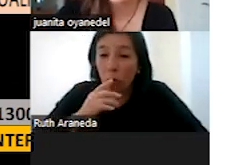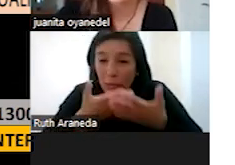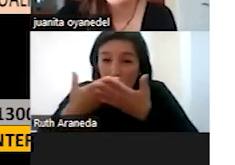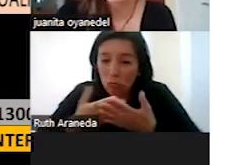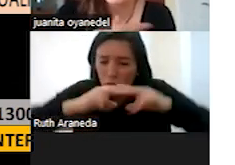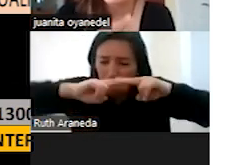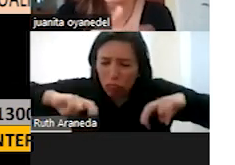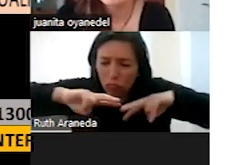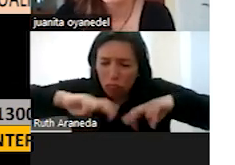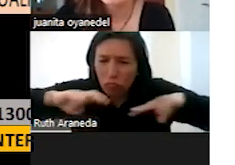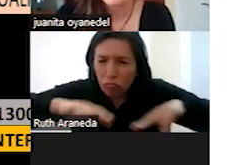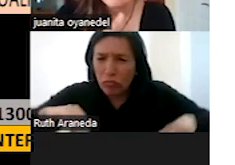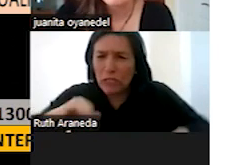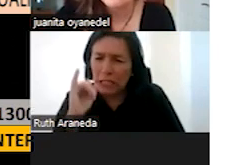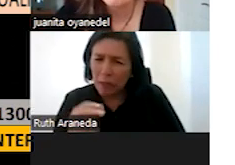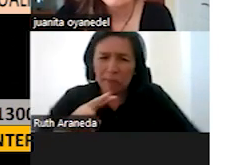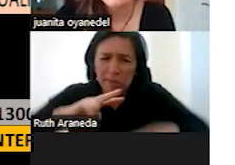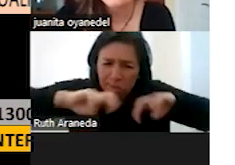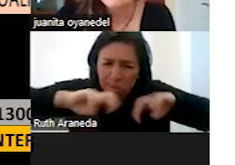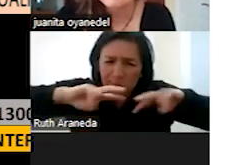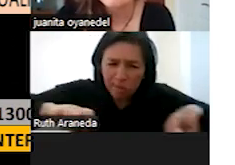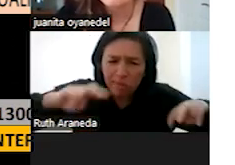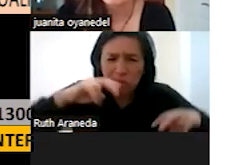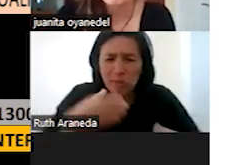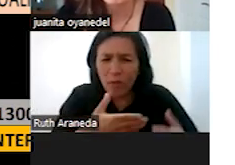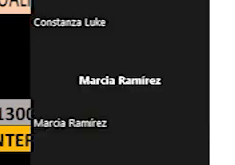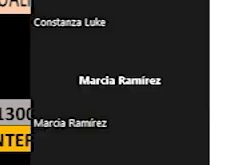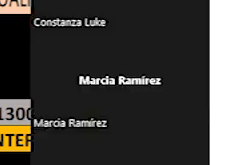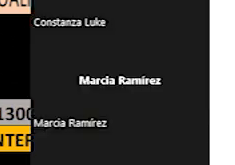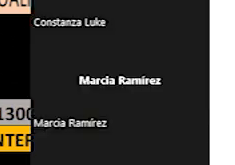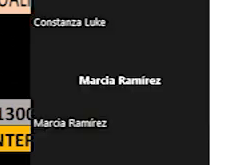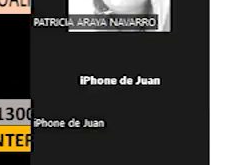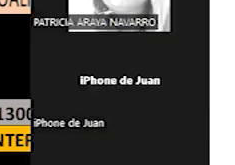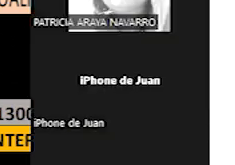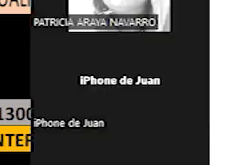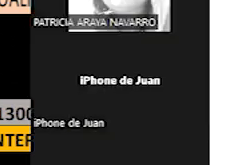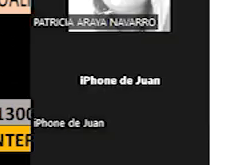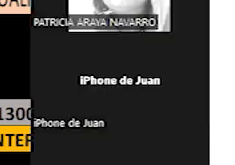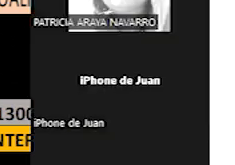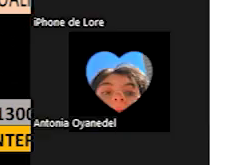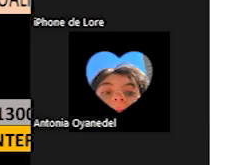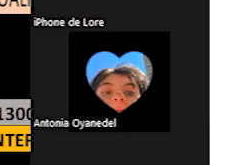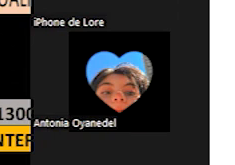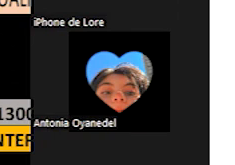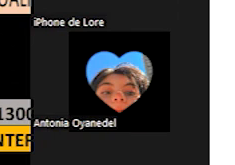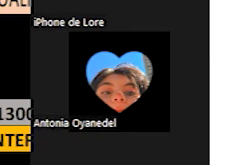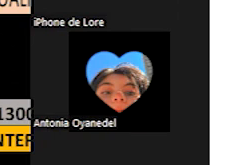se están realizando cada vez con mayor frecuencia y con muy buenos resultados, que es el estudio de